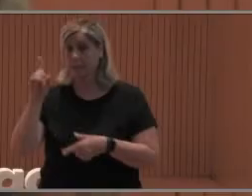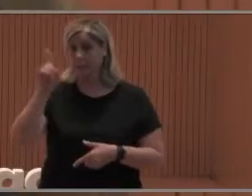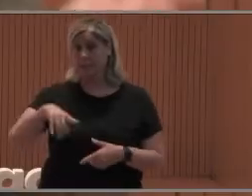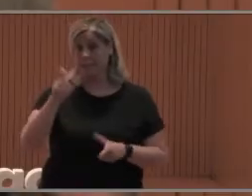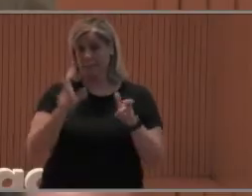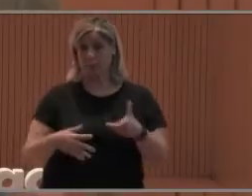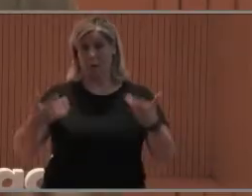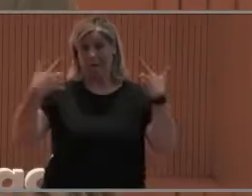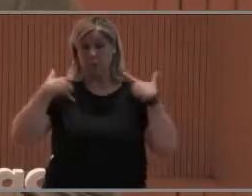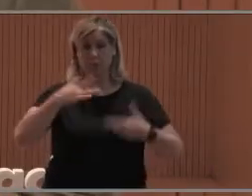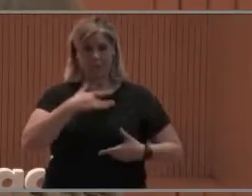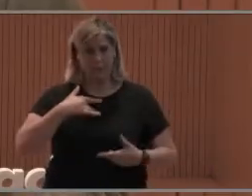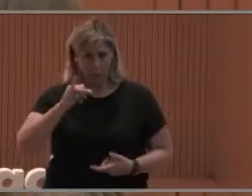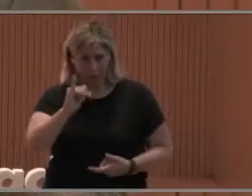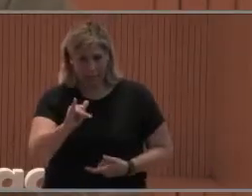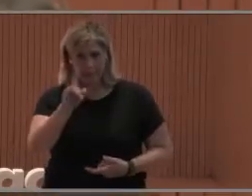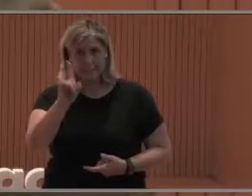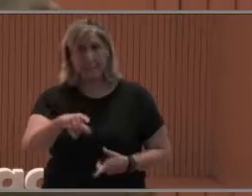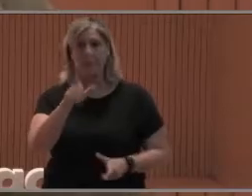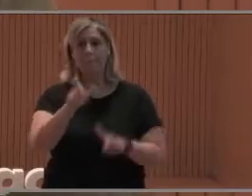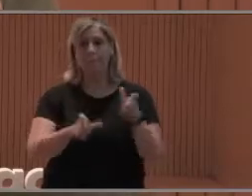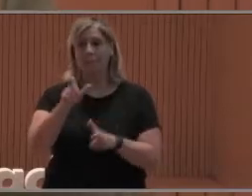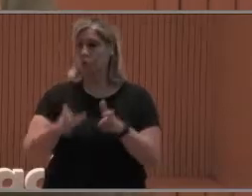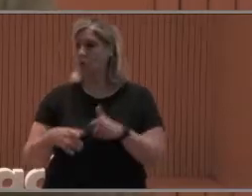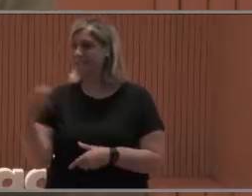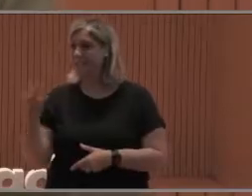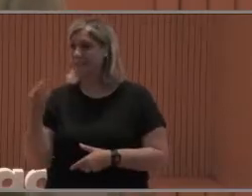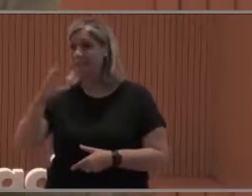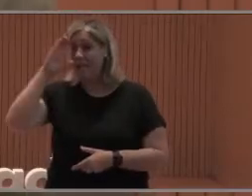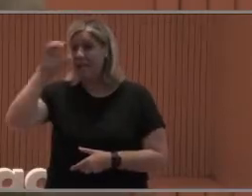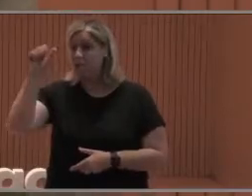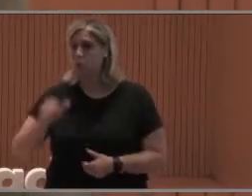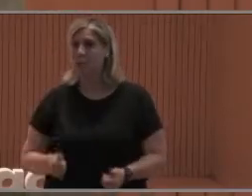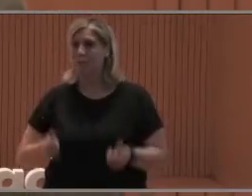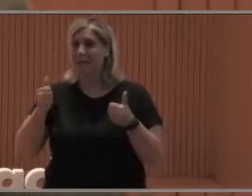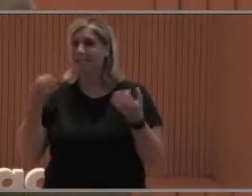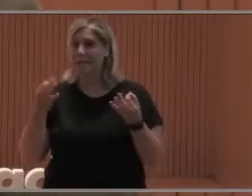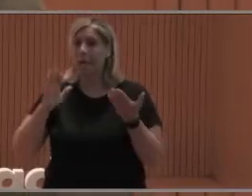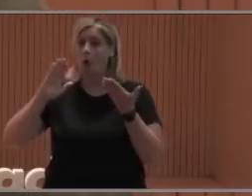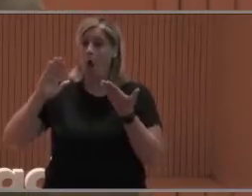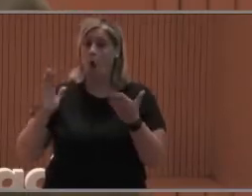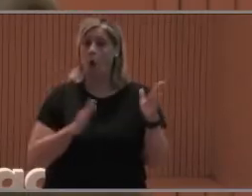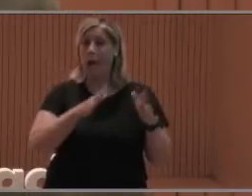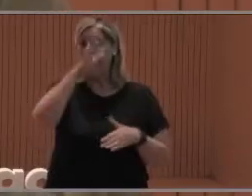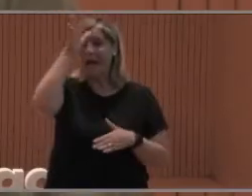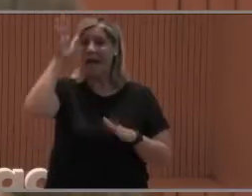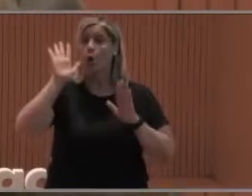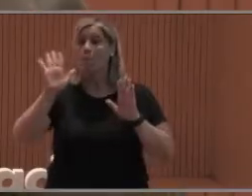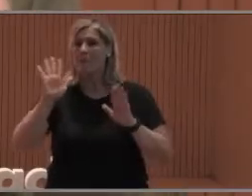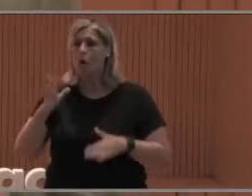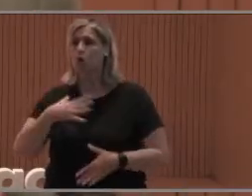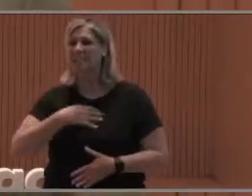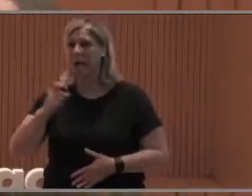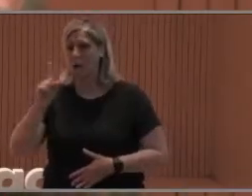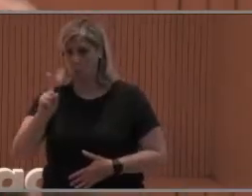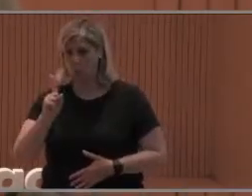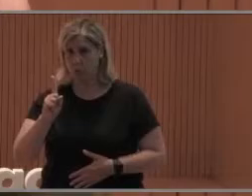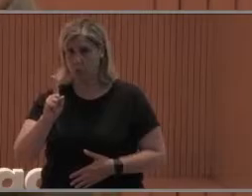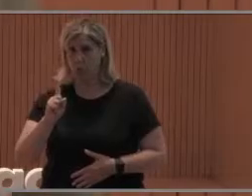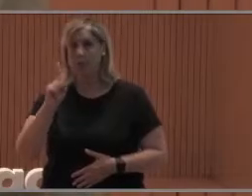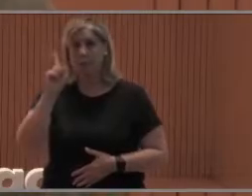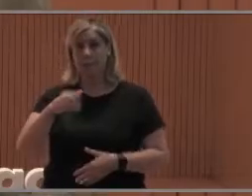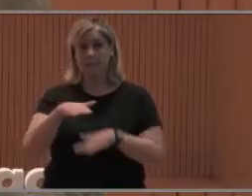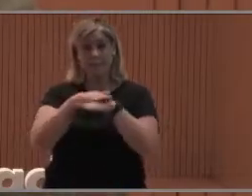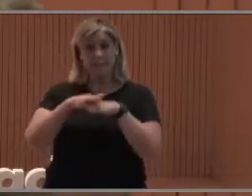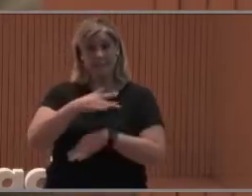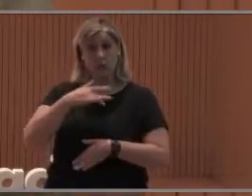sanitarios y también para las personas, tenemos que escuchar más las olas de calor en salud y seguir lo que nos dice el